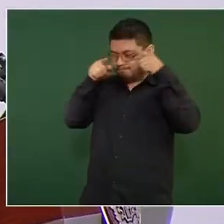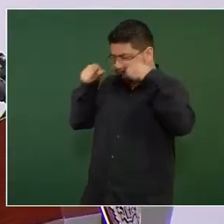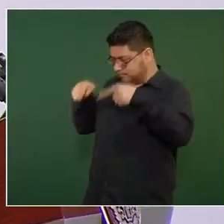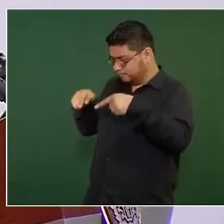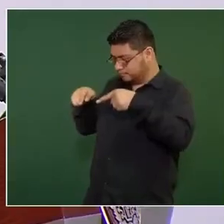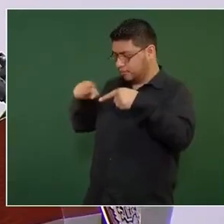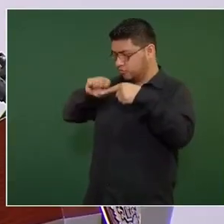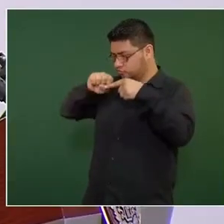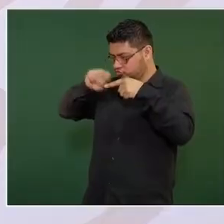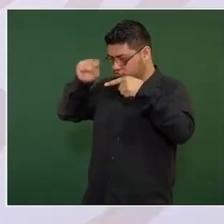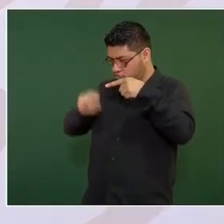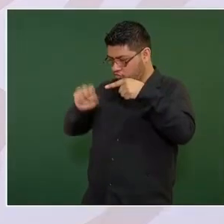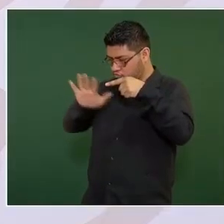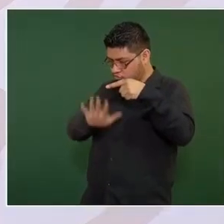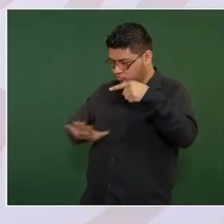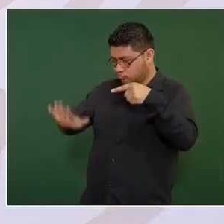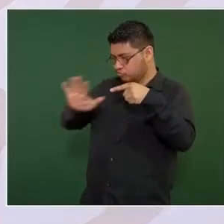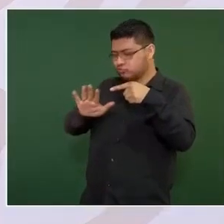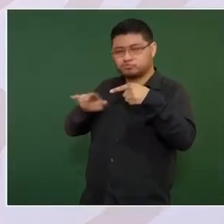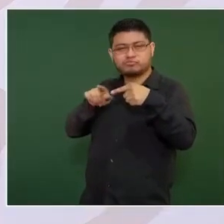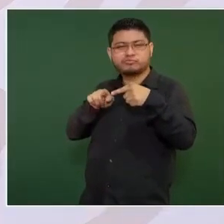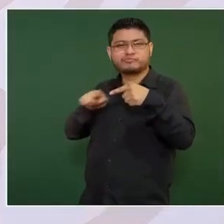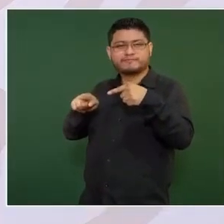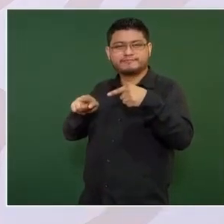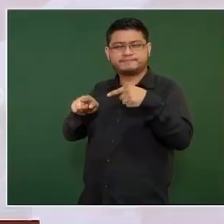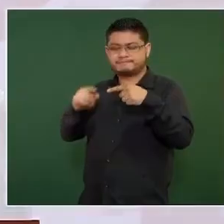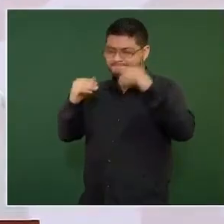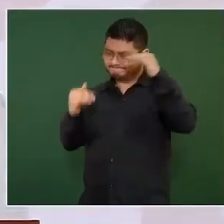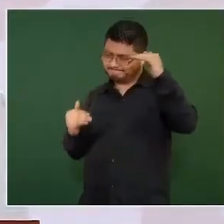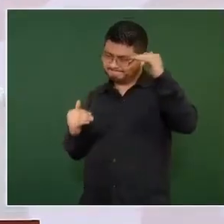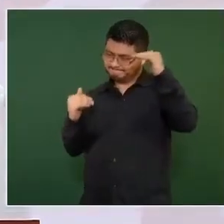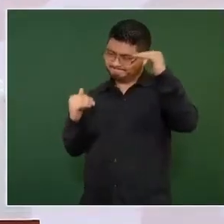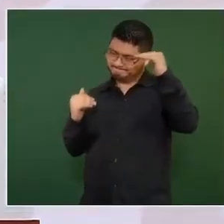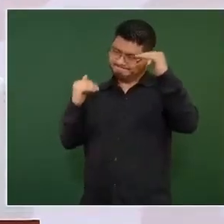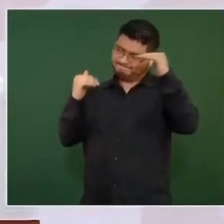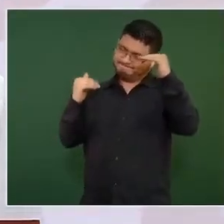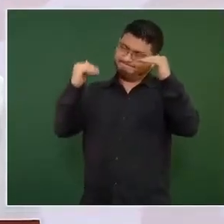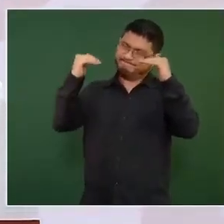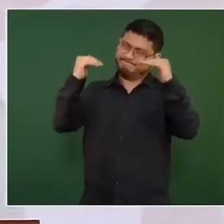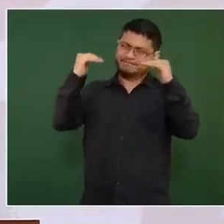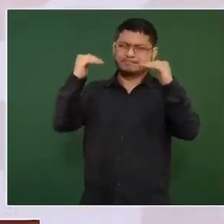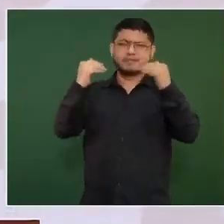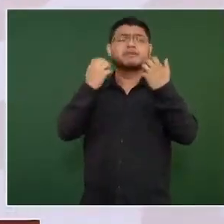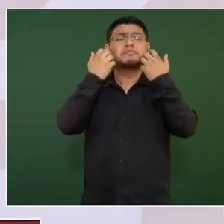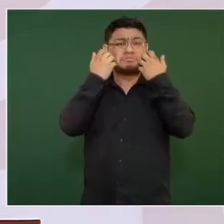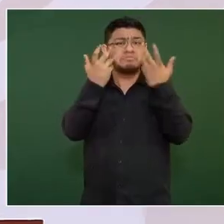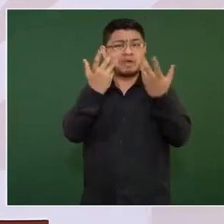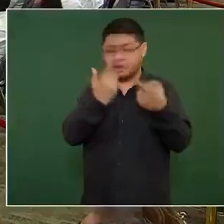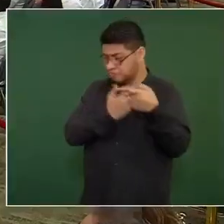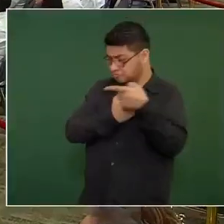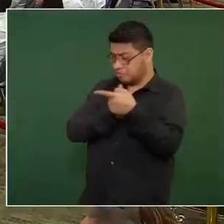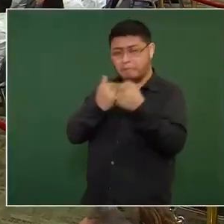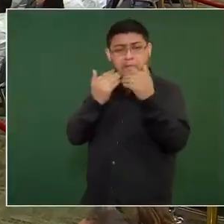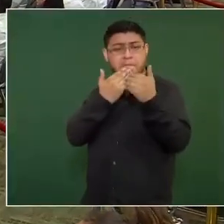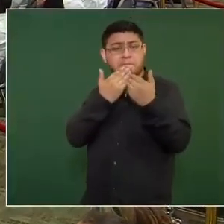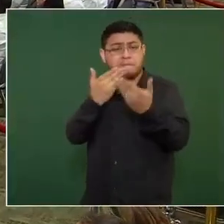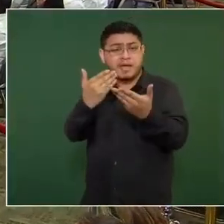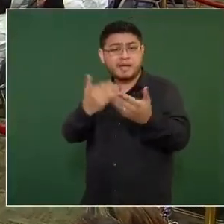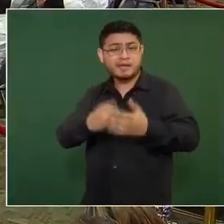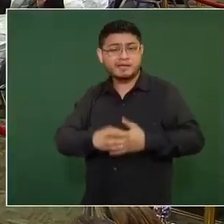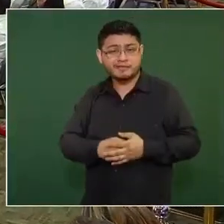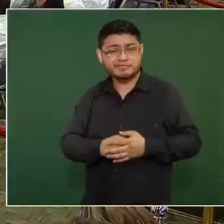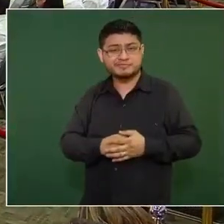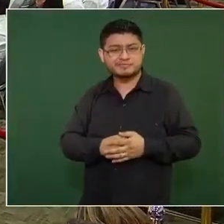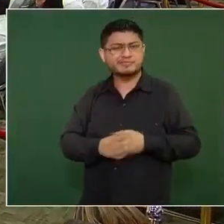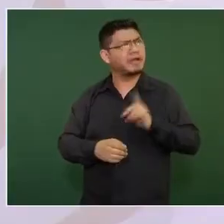pública al sur, sureste, equilibrando. Queremos que le vaya bien a quienes